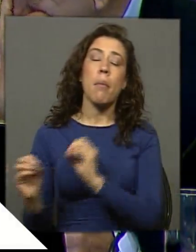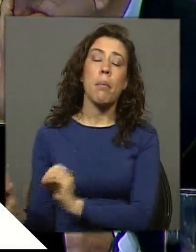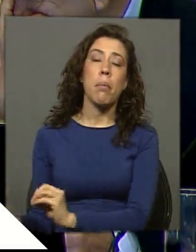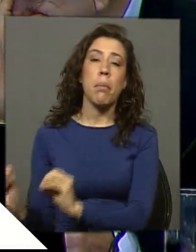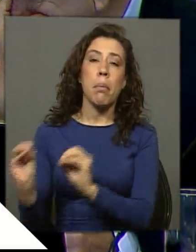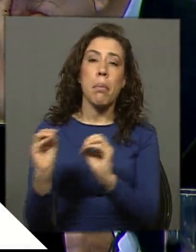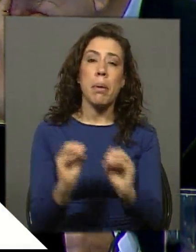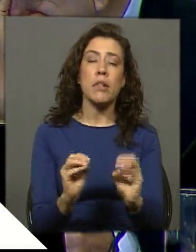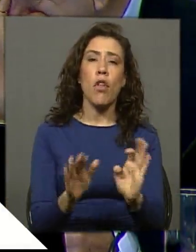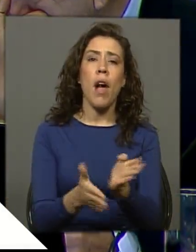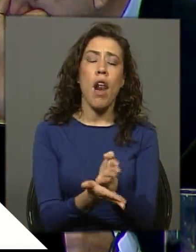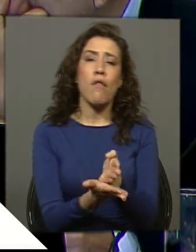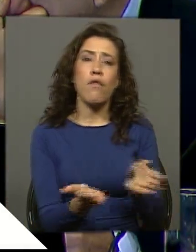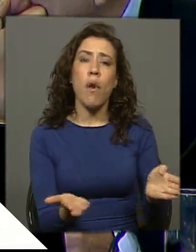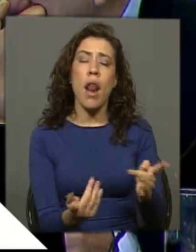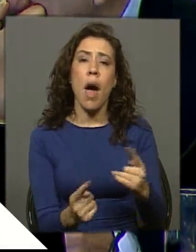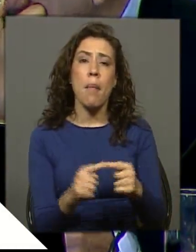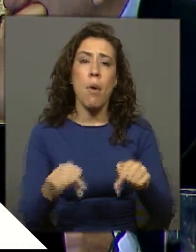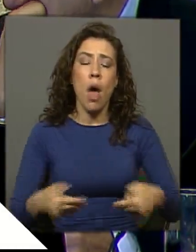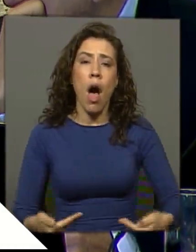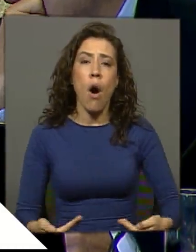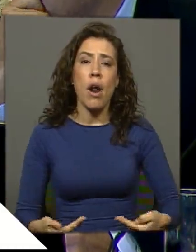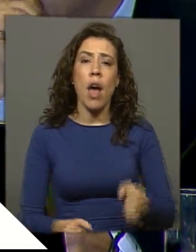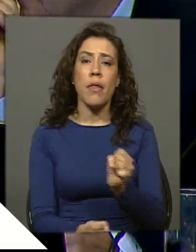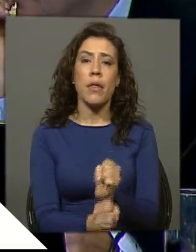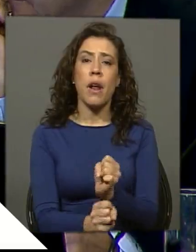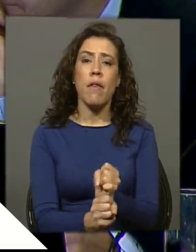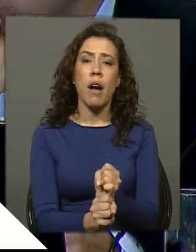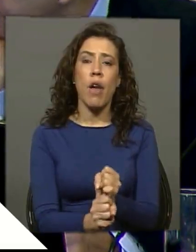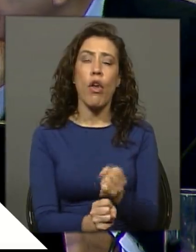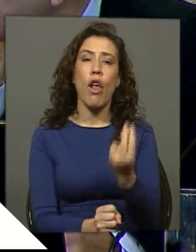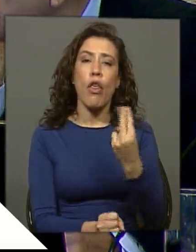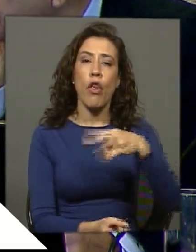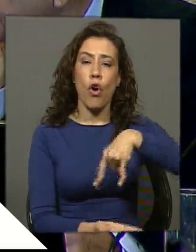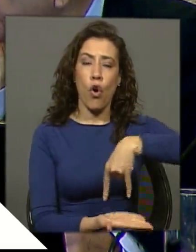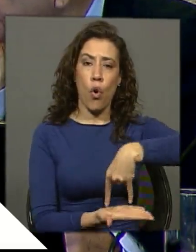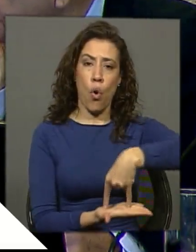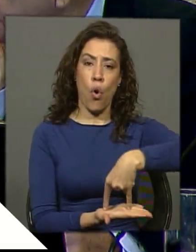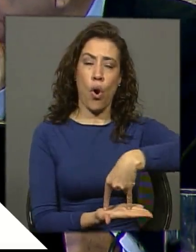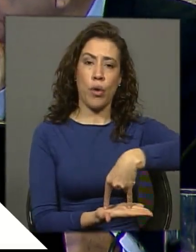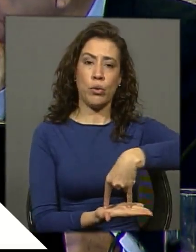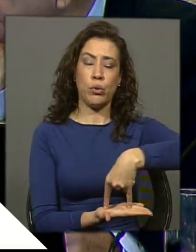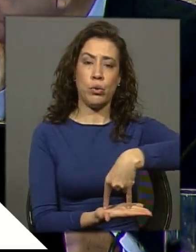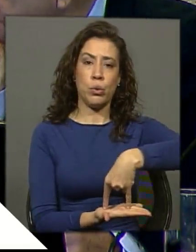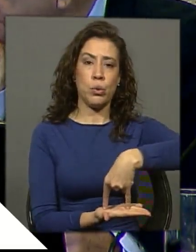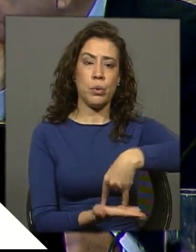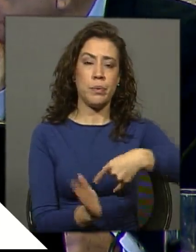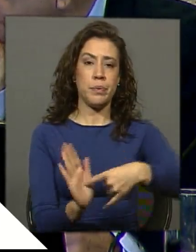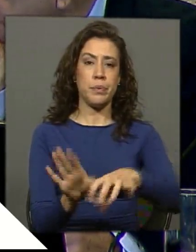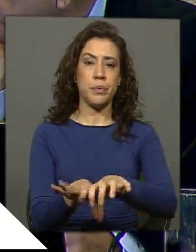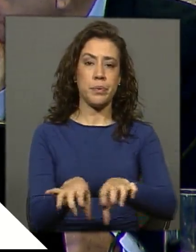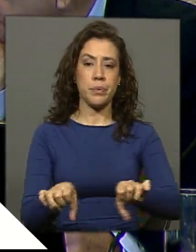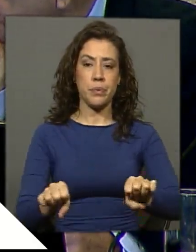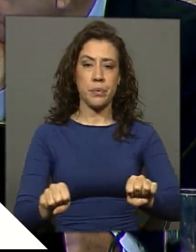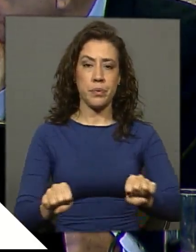o a excluir por el momento a los trabajadores del Congreso Nacional de este acuerdo